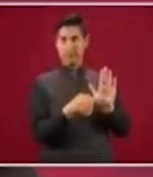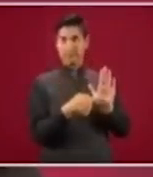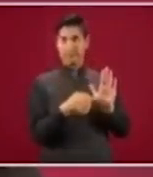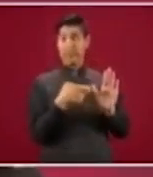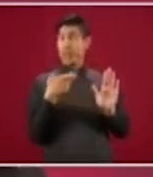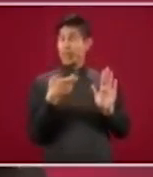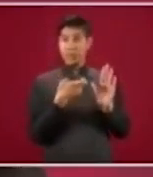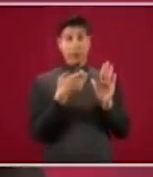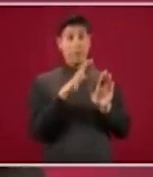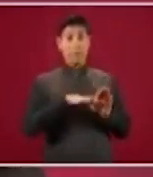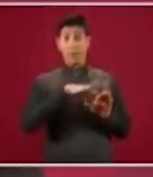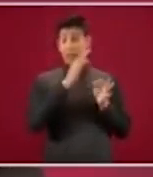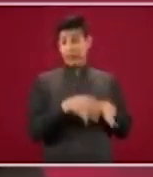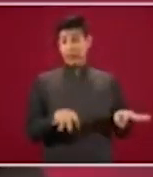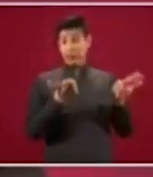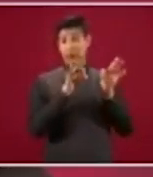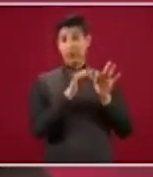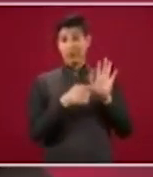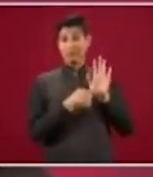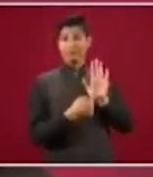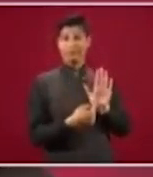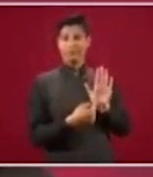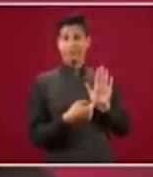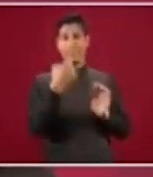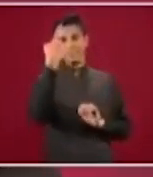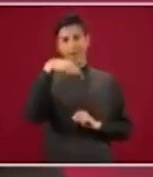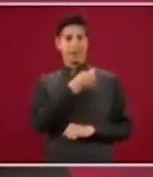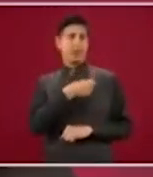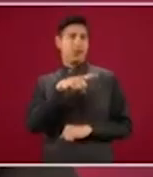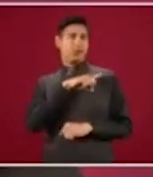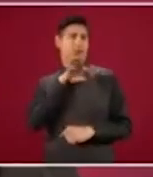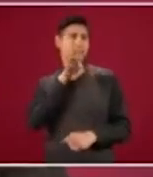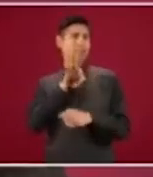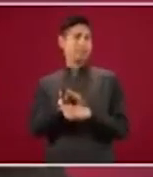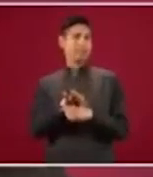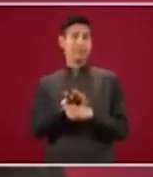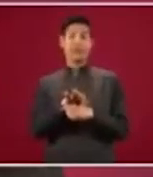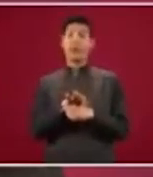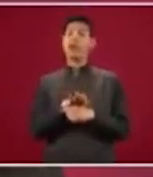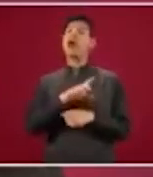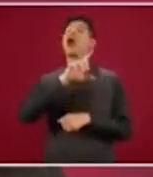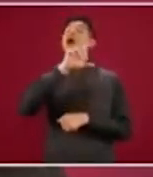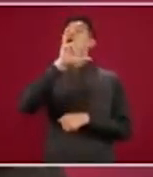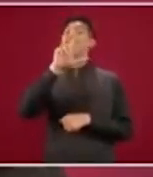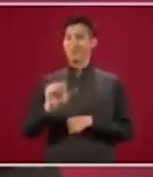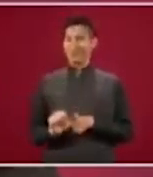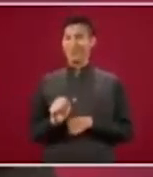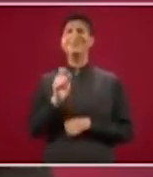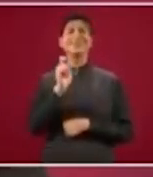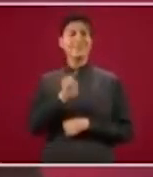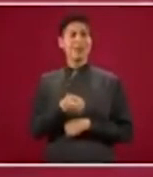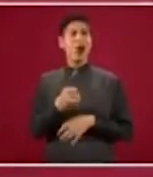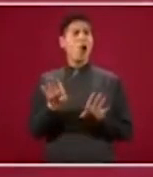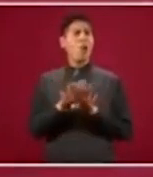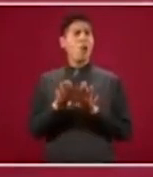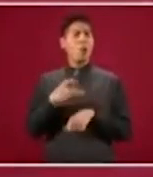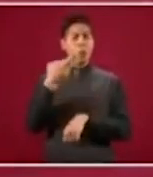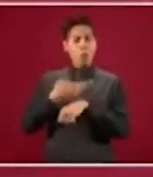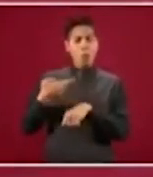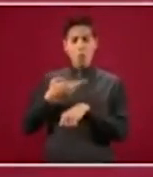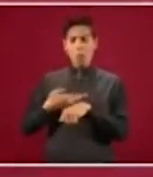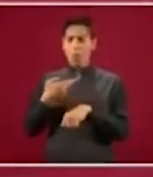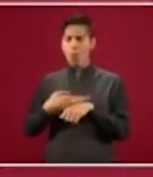humano de garantizar la protección de la salud, y de ello deriva el organizar eficientemente